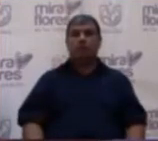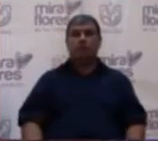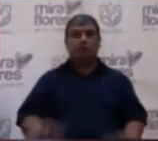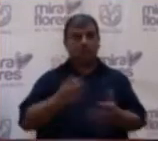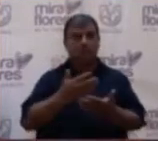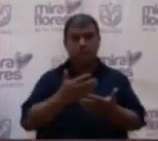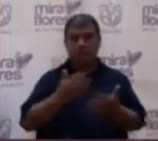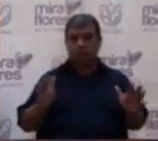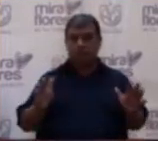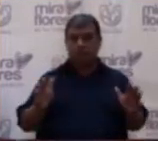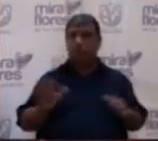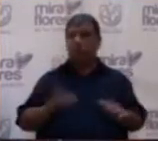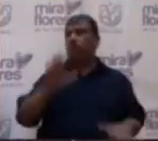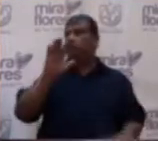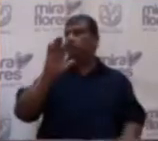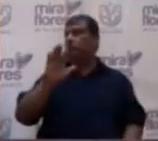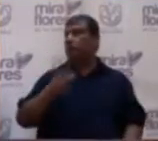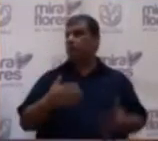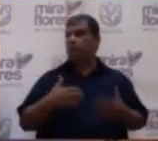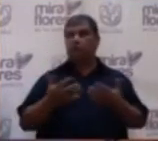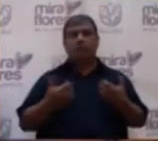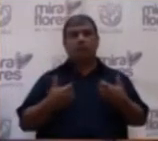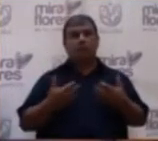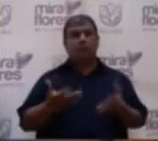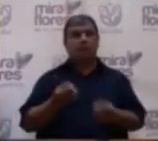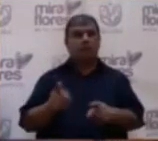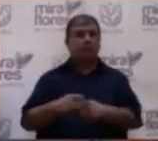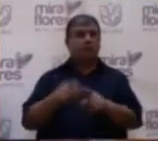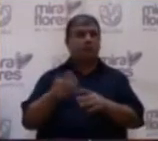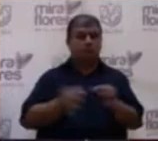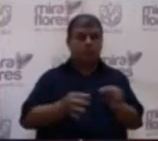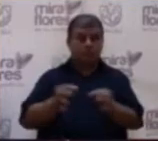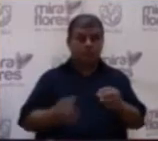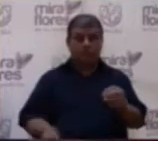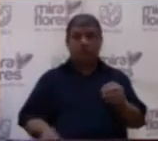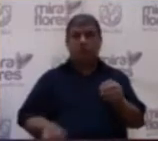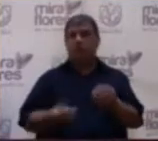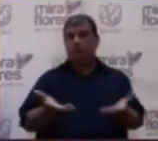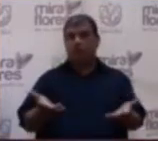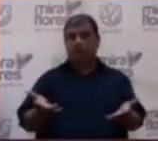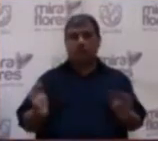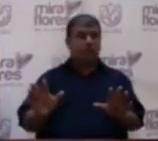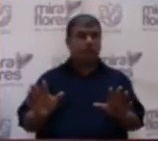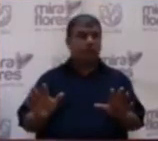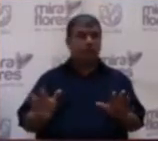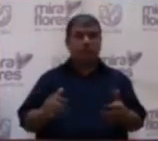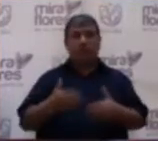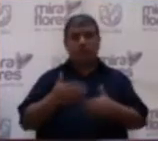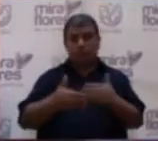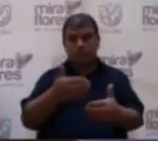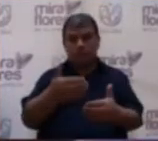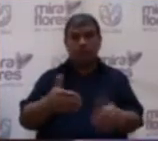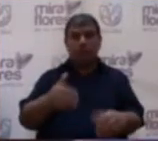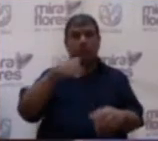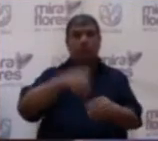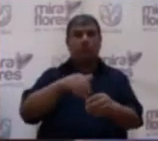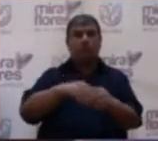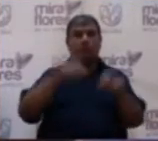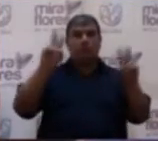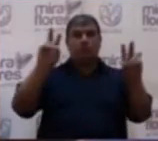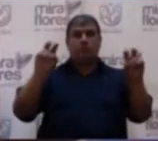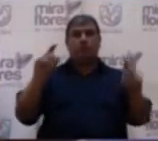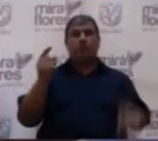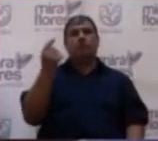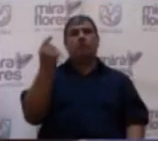no hay ninguna intervención no se requiere tampoco alguna explicación adicional entonces procederíamos a votar es un tema